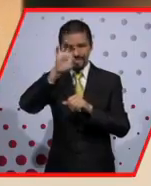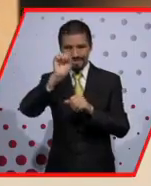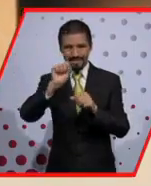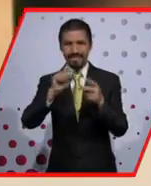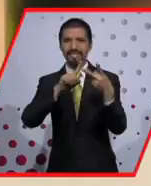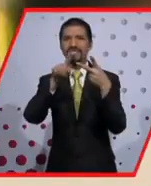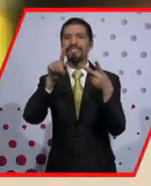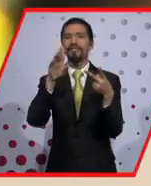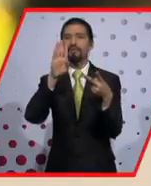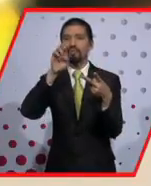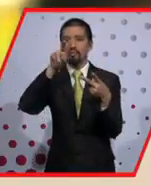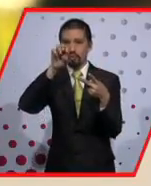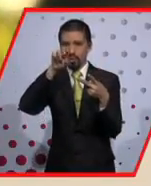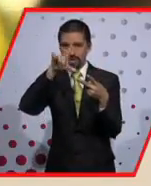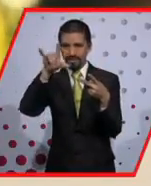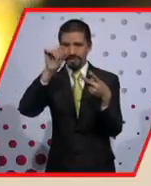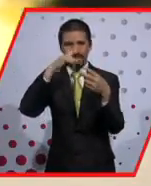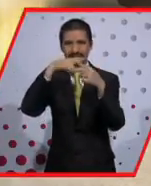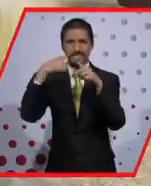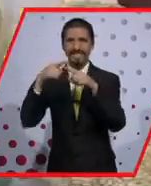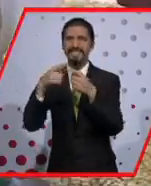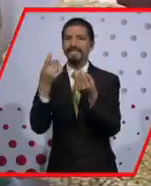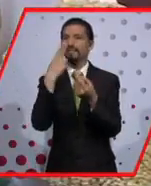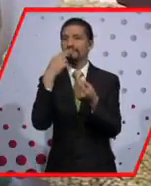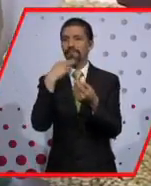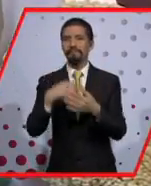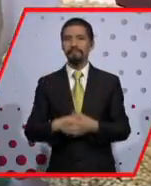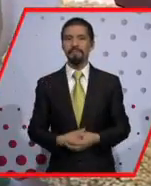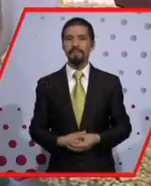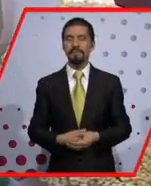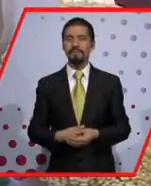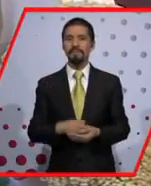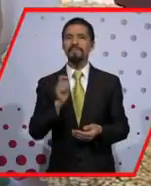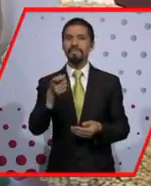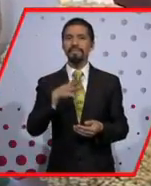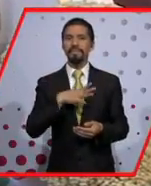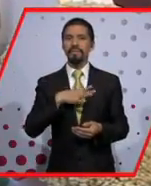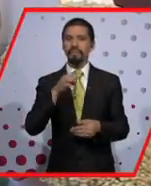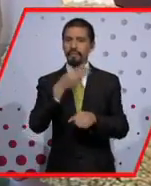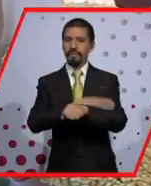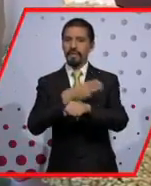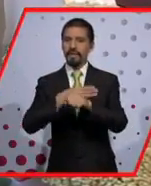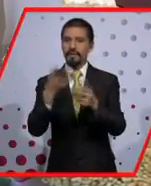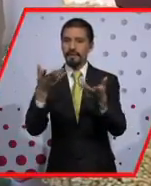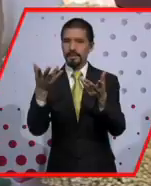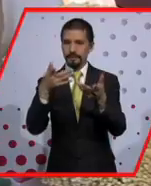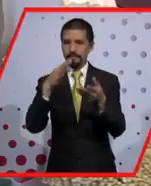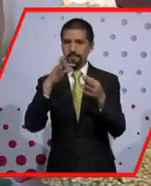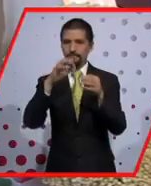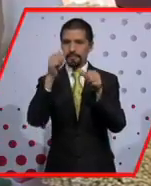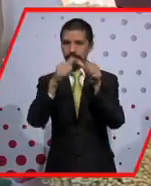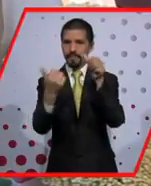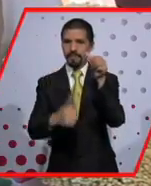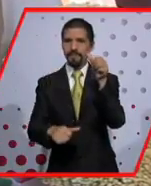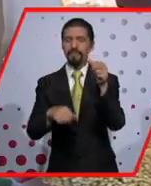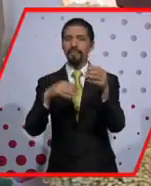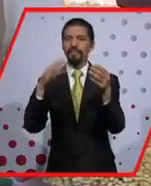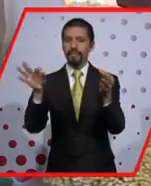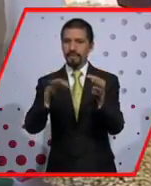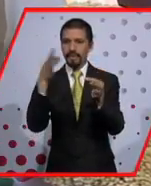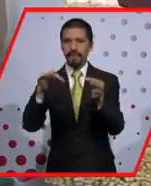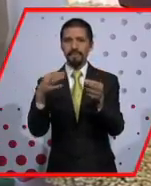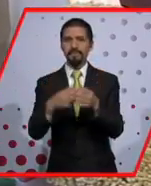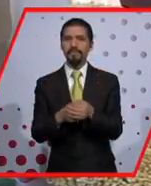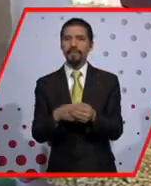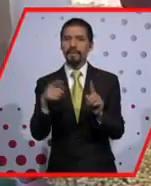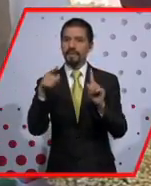y los dulces típicos. La artesanía más representativa de aquí es el tallado de madera, el bordados, tejidos,